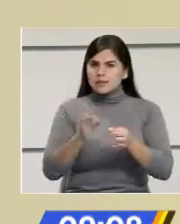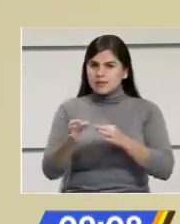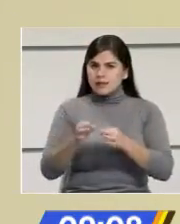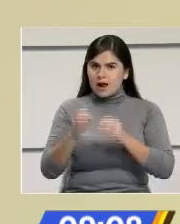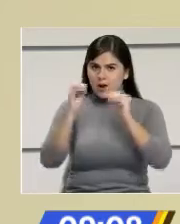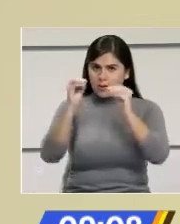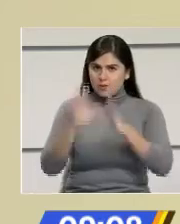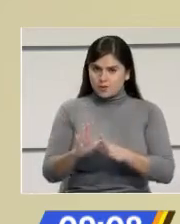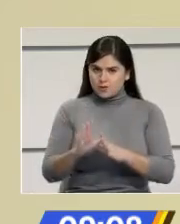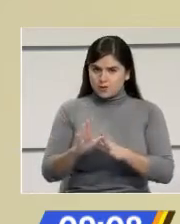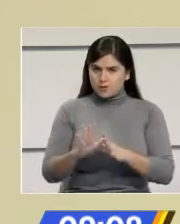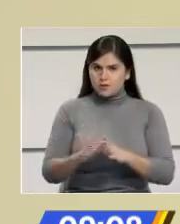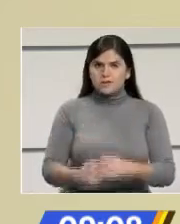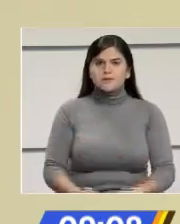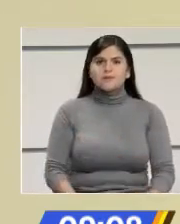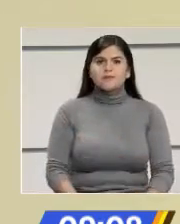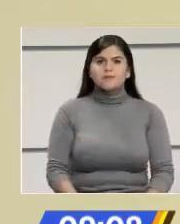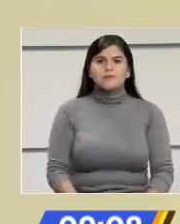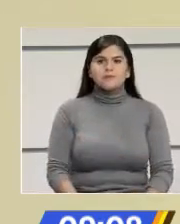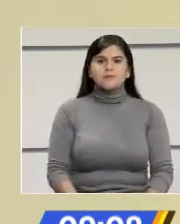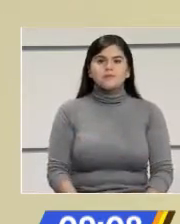vamos a tener